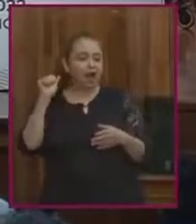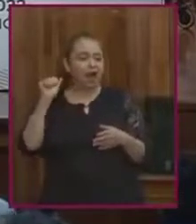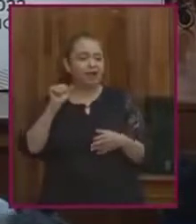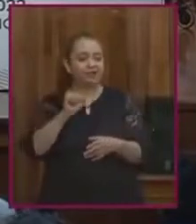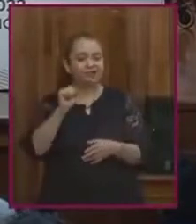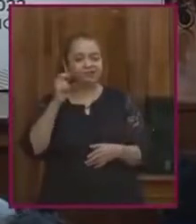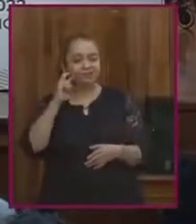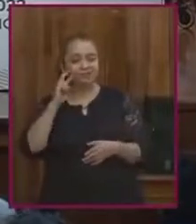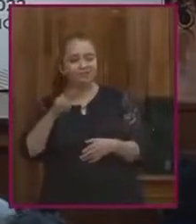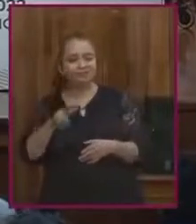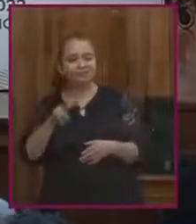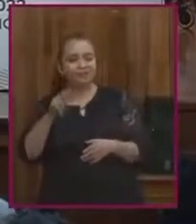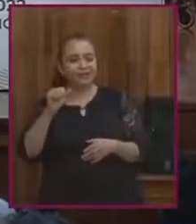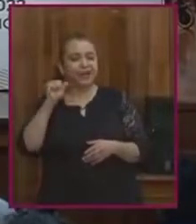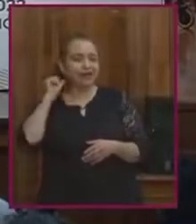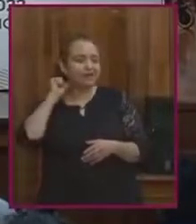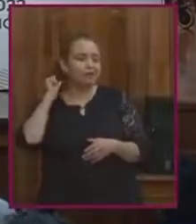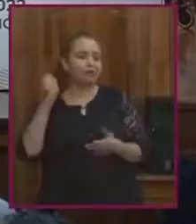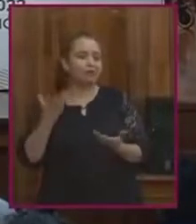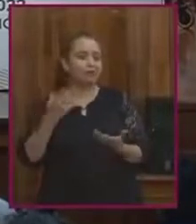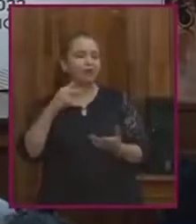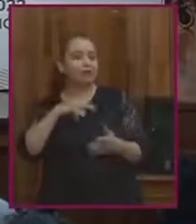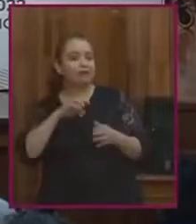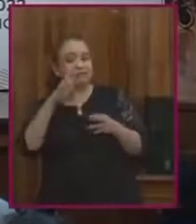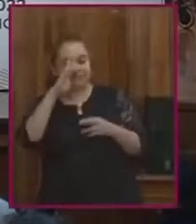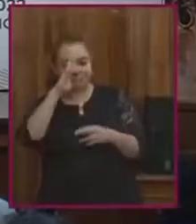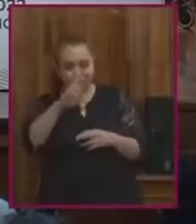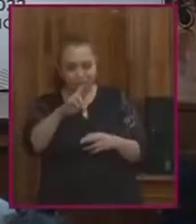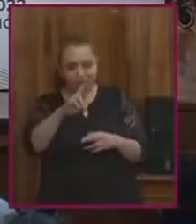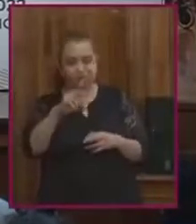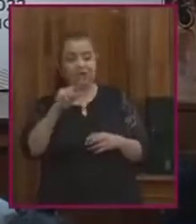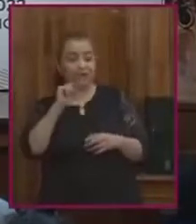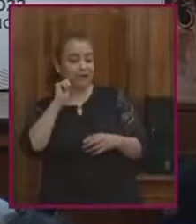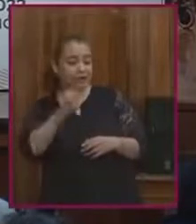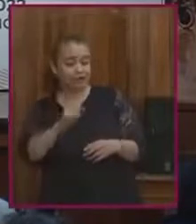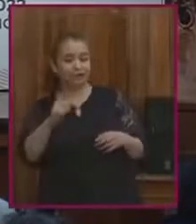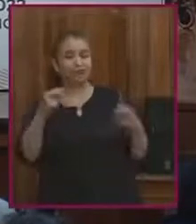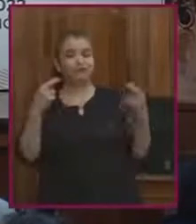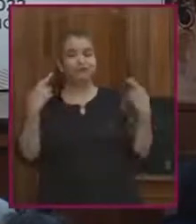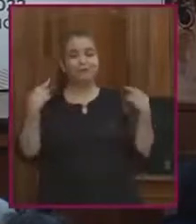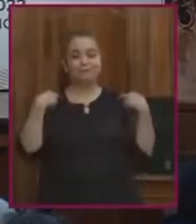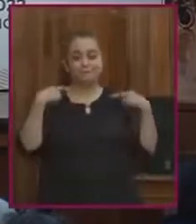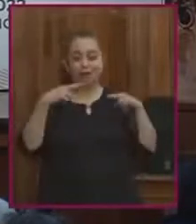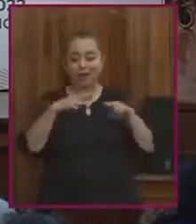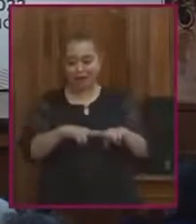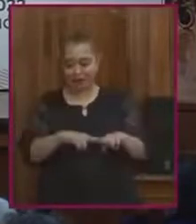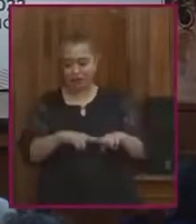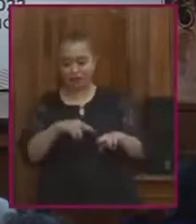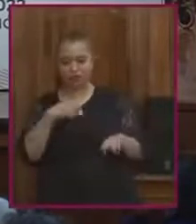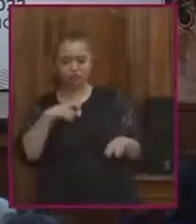maestros, pero de verdad, mis respetos para esos maestros, mis respetos, y yo logro descubrir